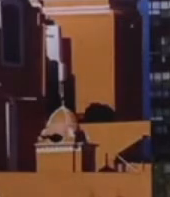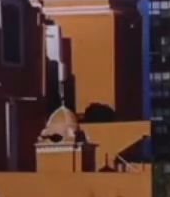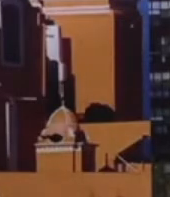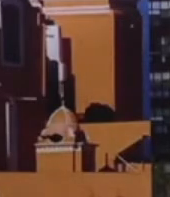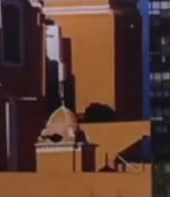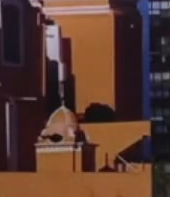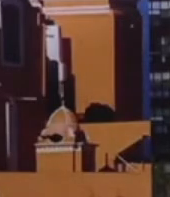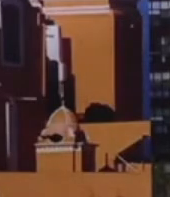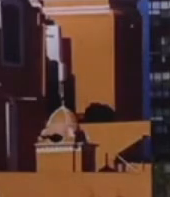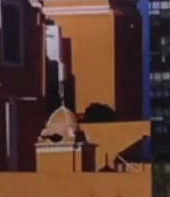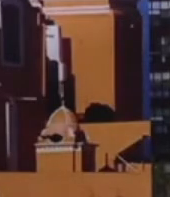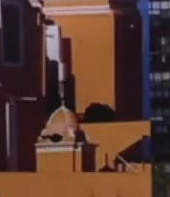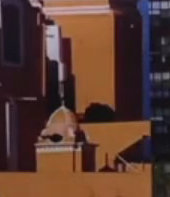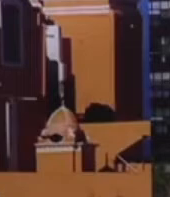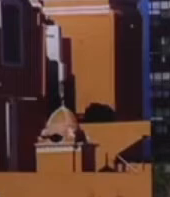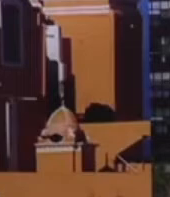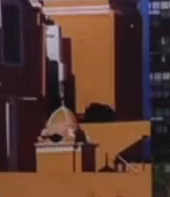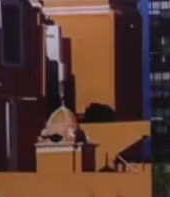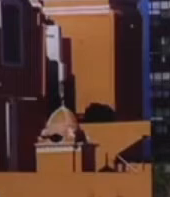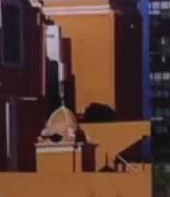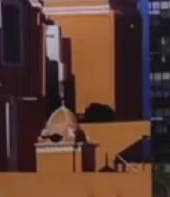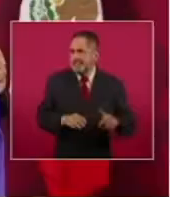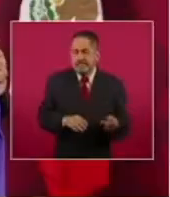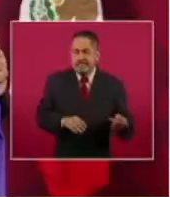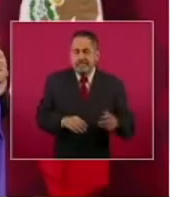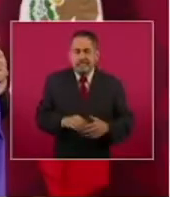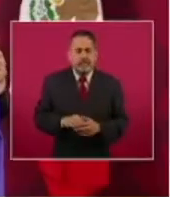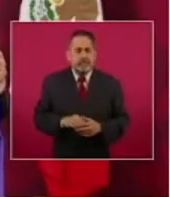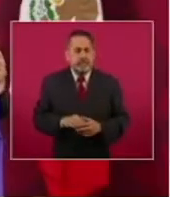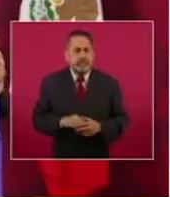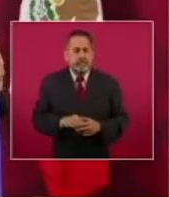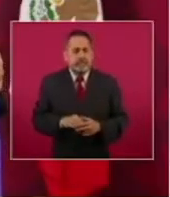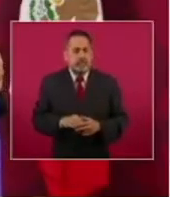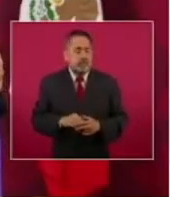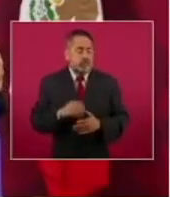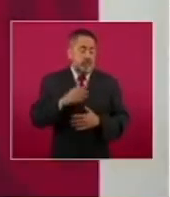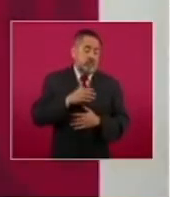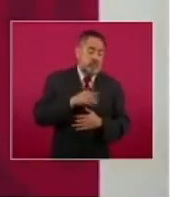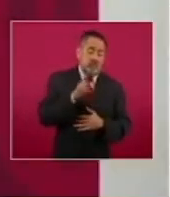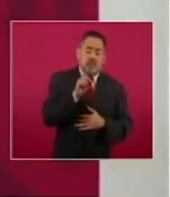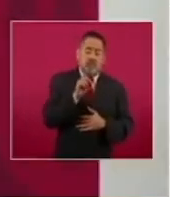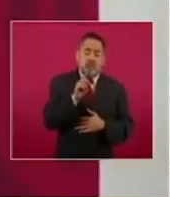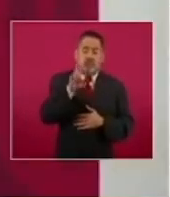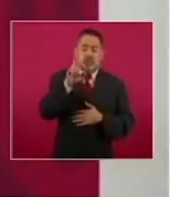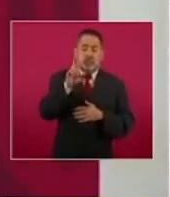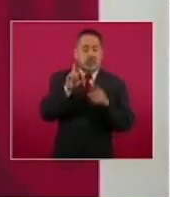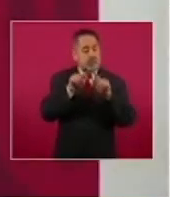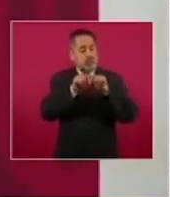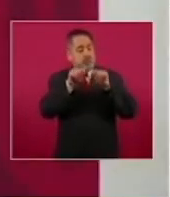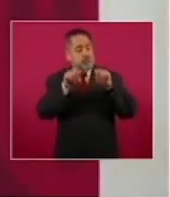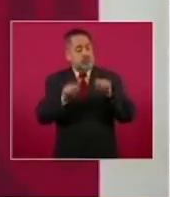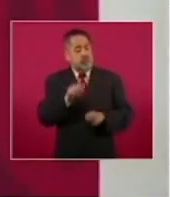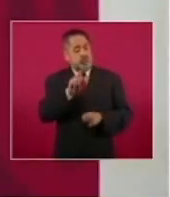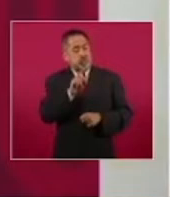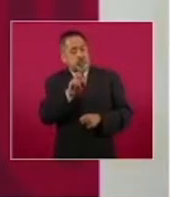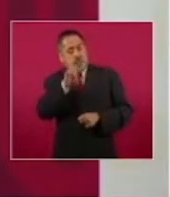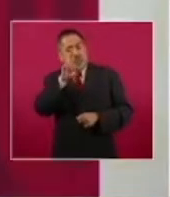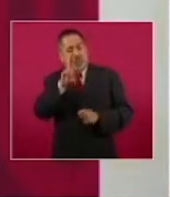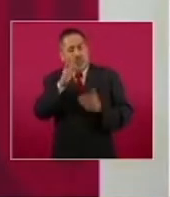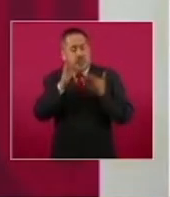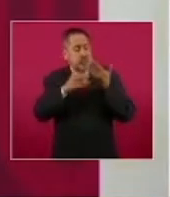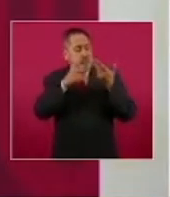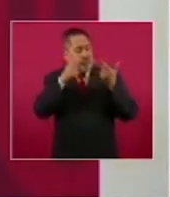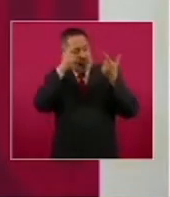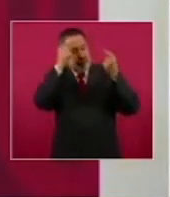censura. ¿Y sabe usted a quién pertenece Canal 11? Al